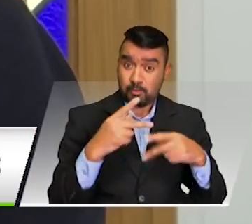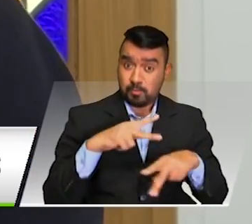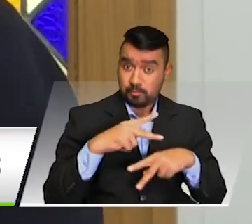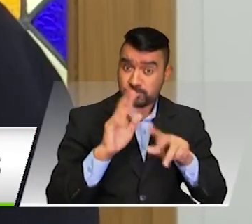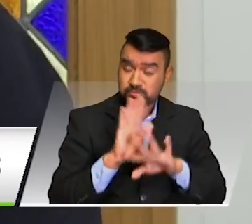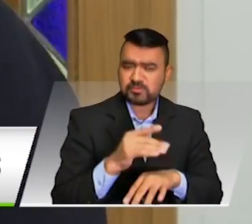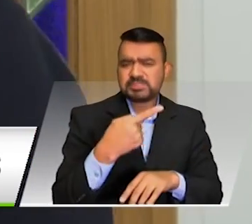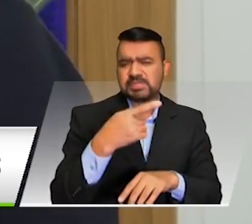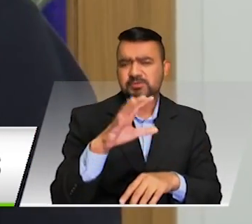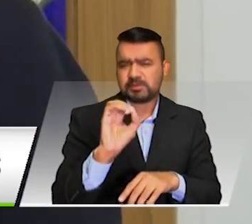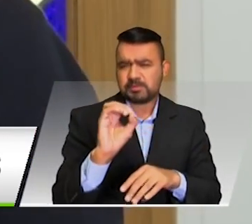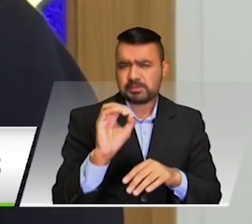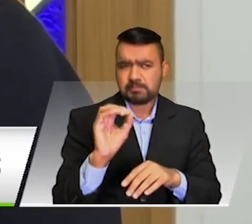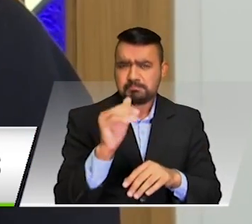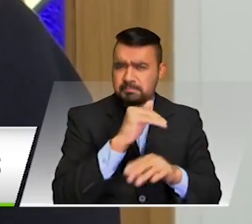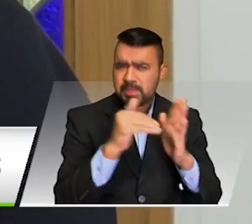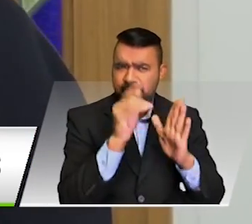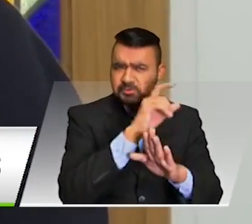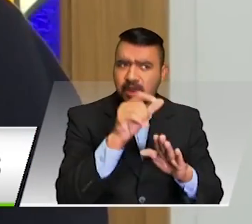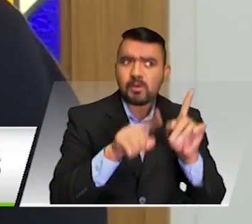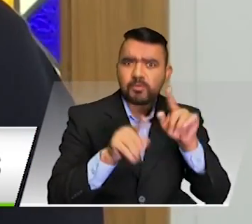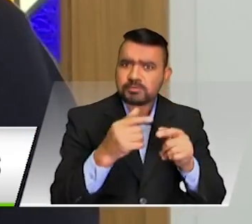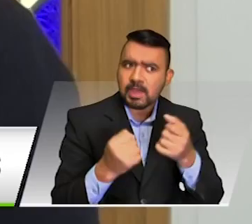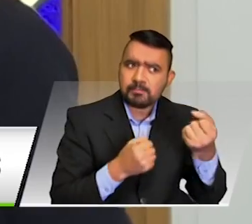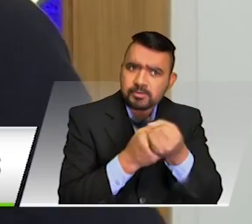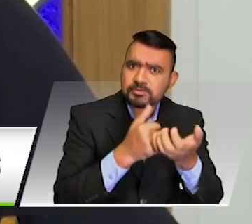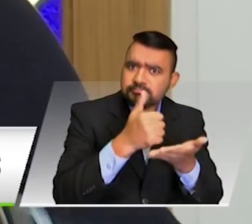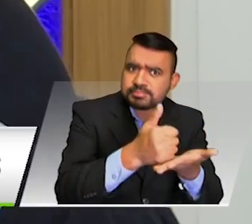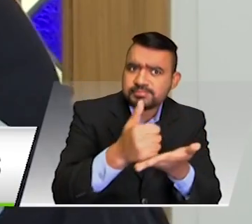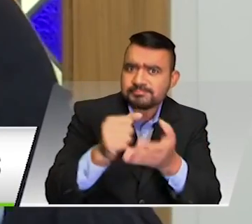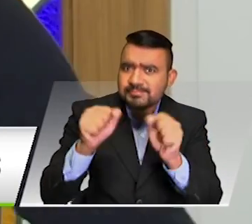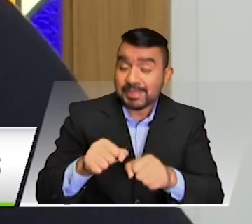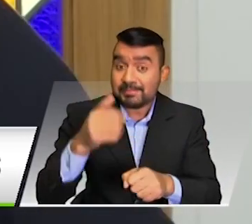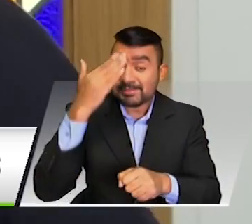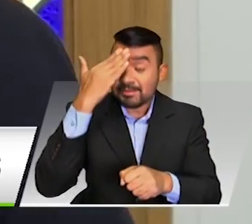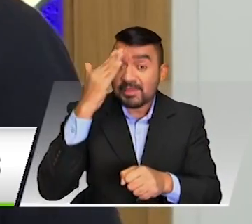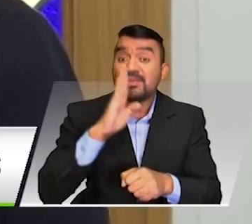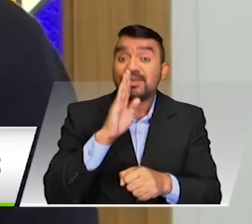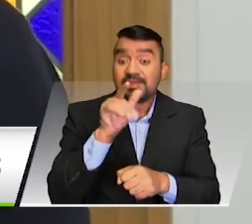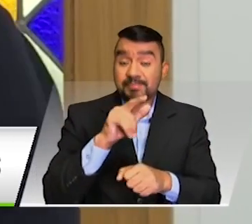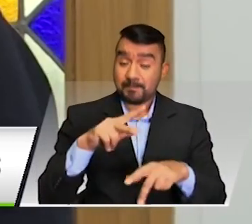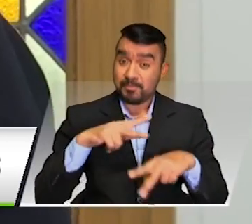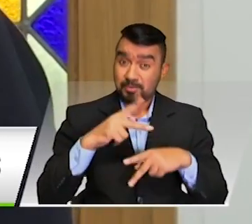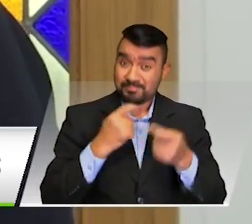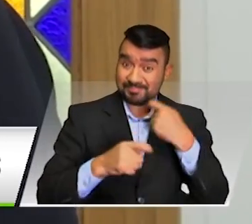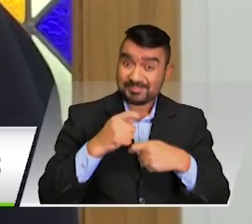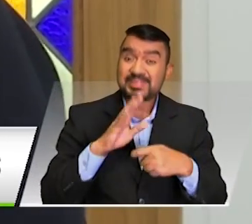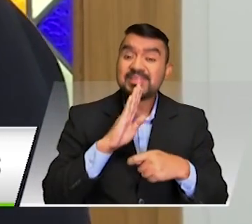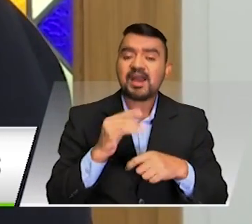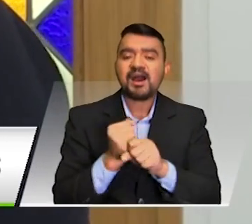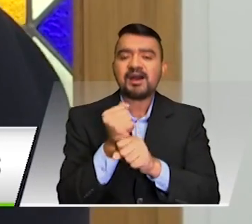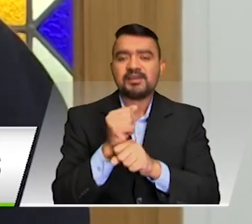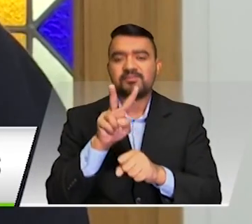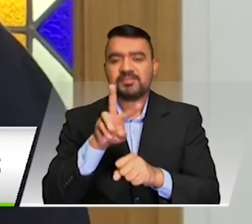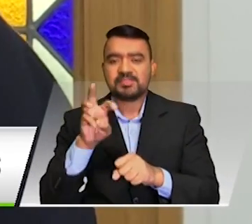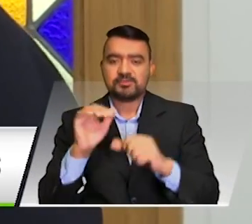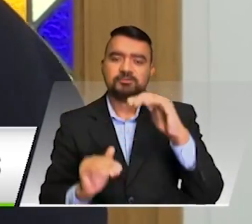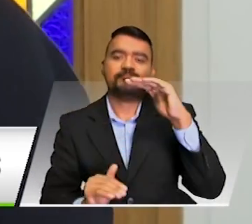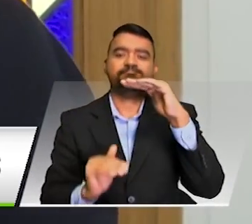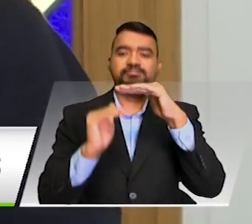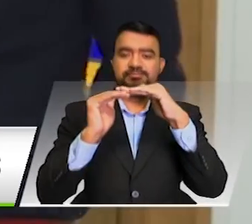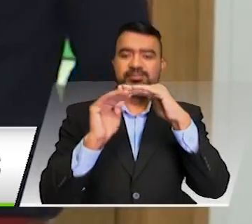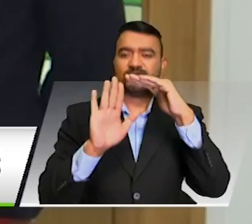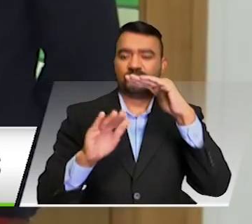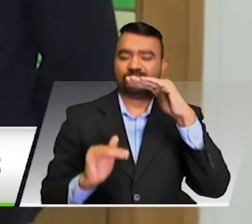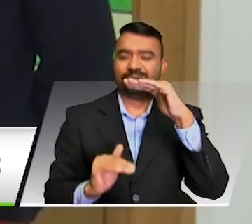paquete será únicamente para personas hasta 28 años de edad que es lo que consideramos en el marco de la conversión y construcción de este pacto de jóvenes en